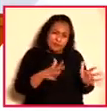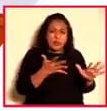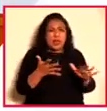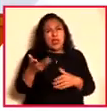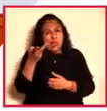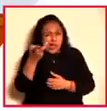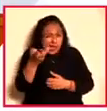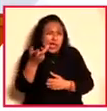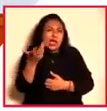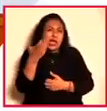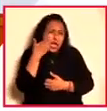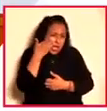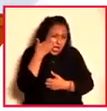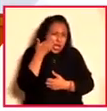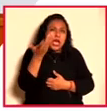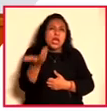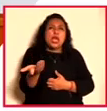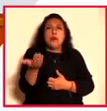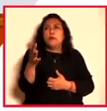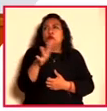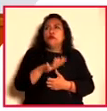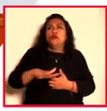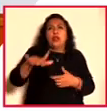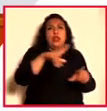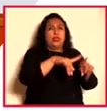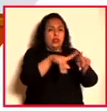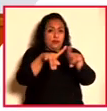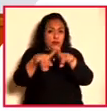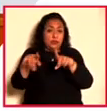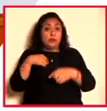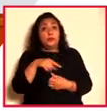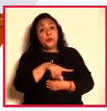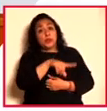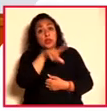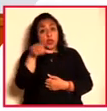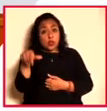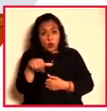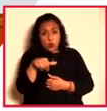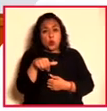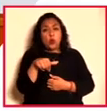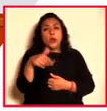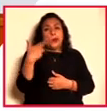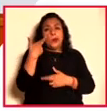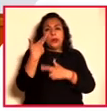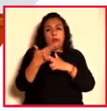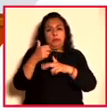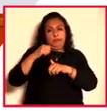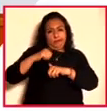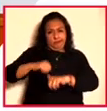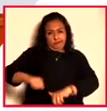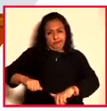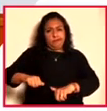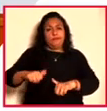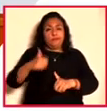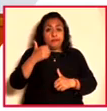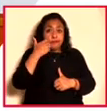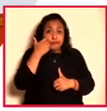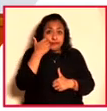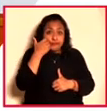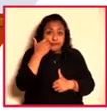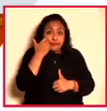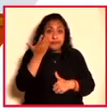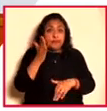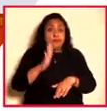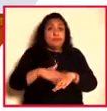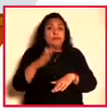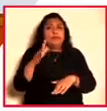como el universo, ¿no? Y luego, la curaduría, pues buscamos sobre todo,